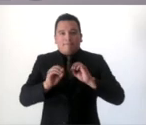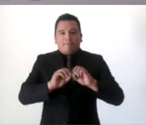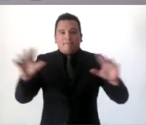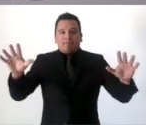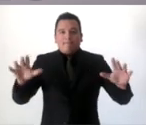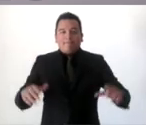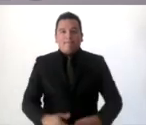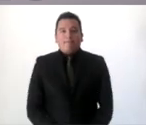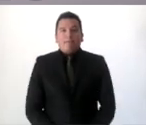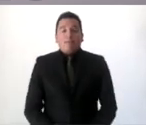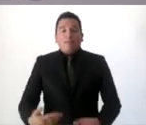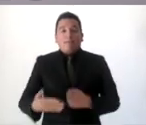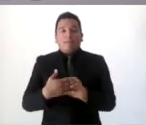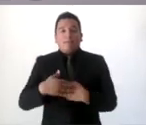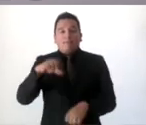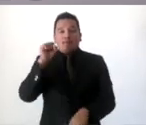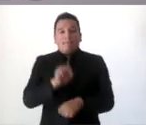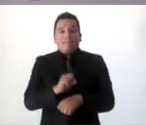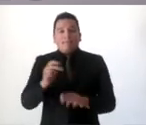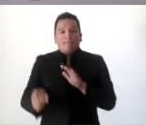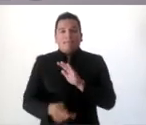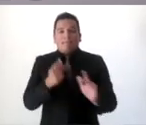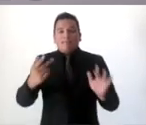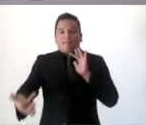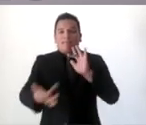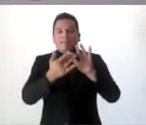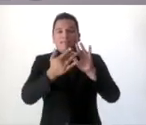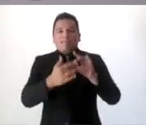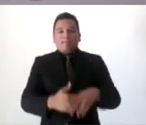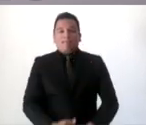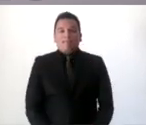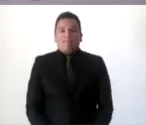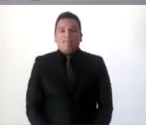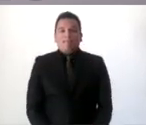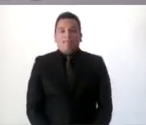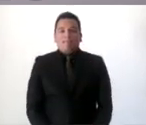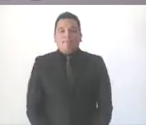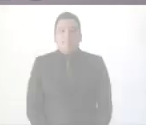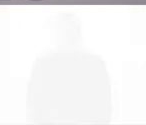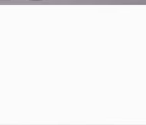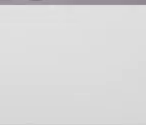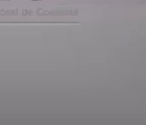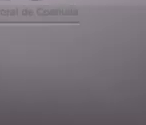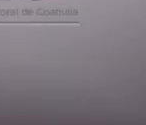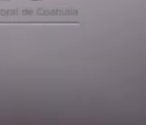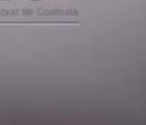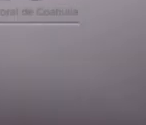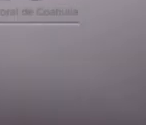por el Instituto Electoral de Coahuila. Nos escuchamos en nuestra próxima emisión.